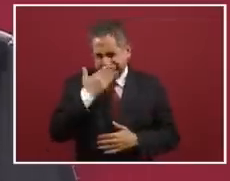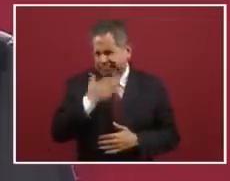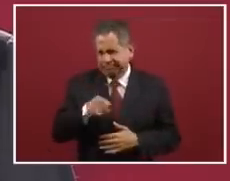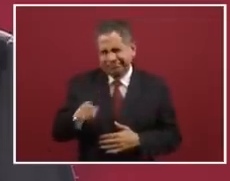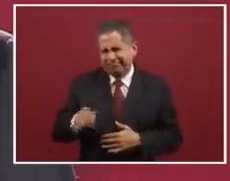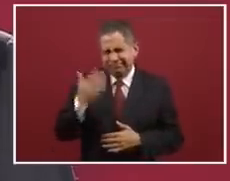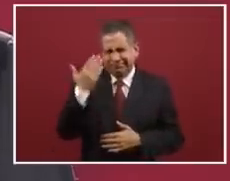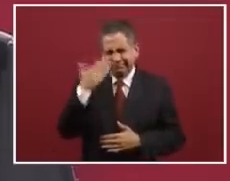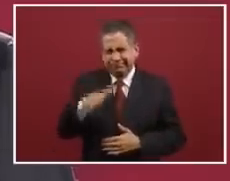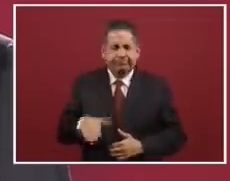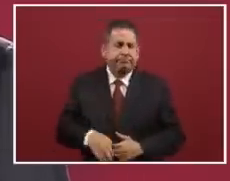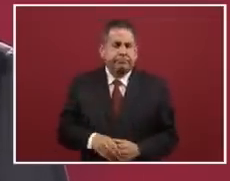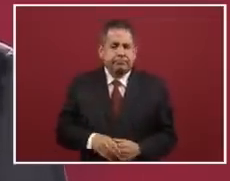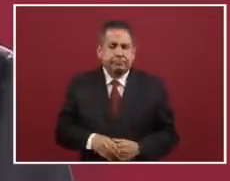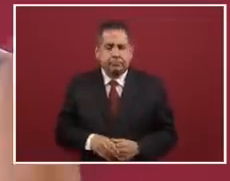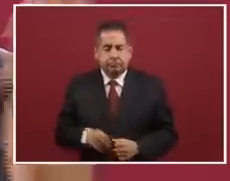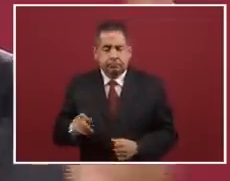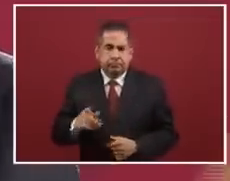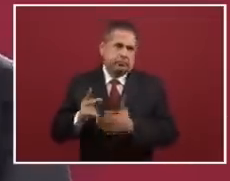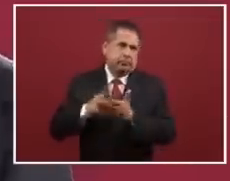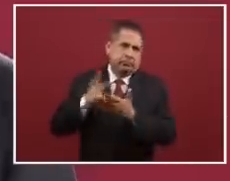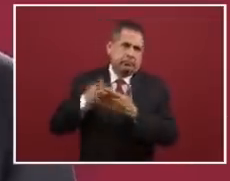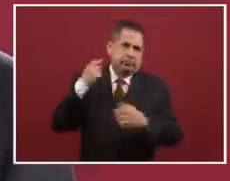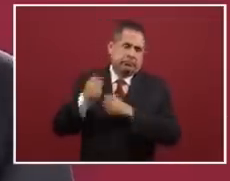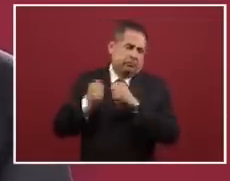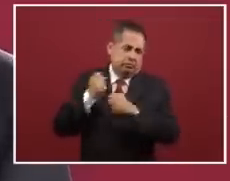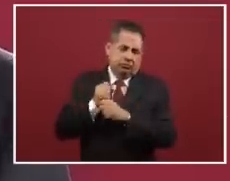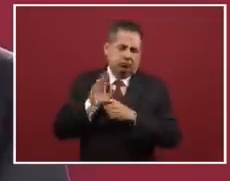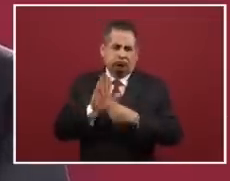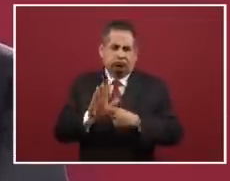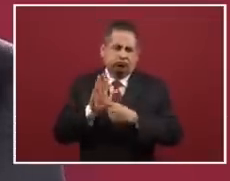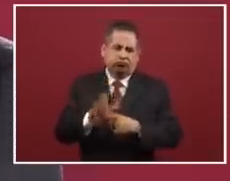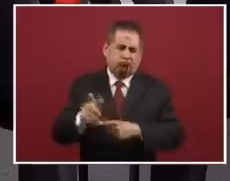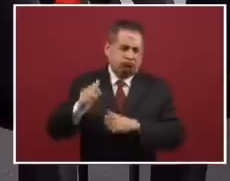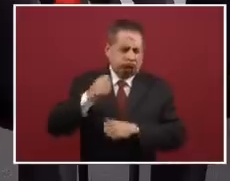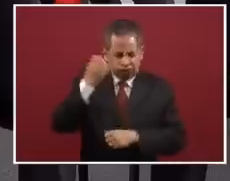asunto. Lo ha demostrado durante mucho tiempo,